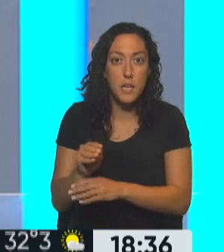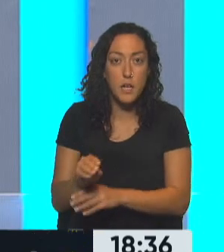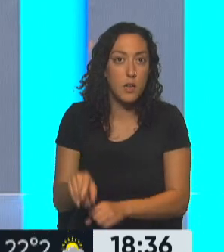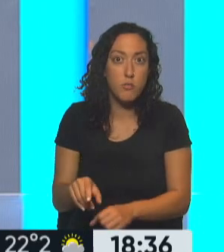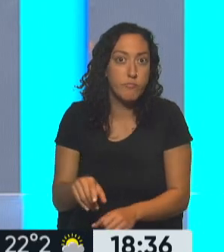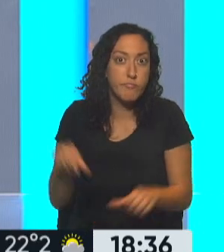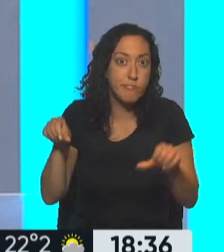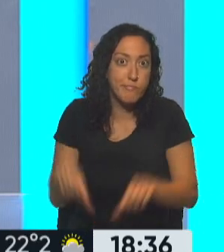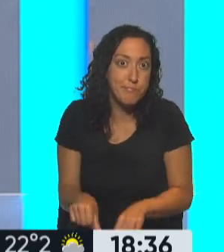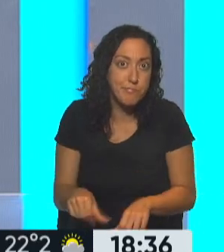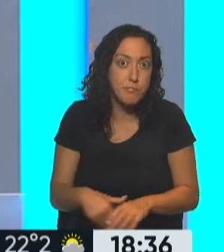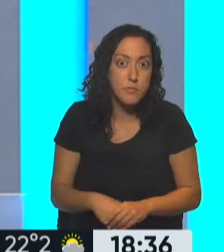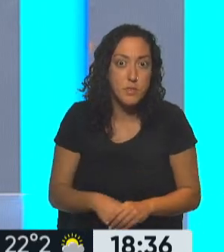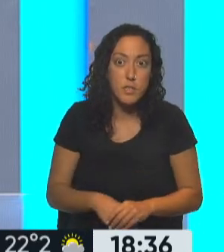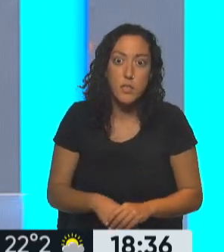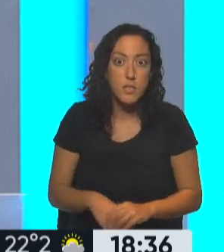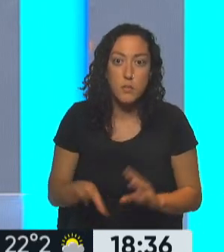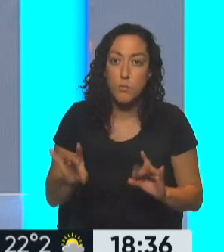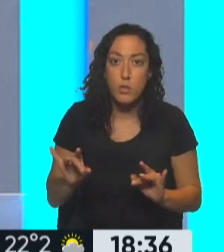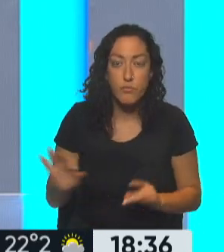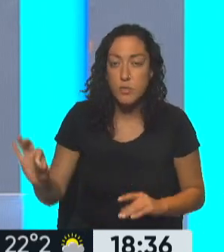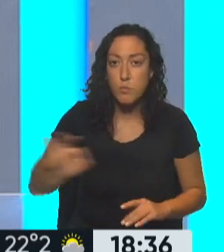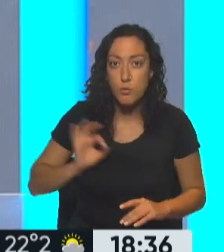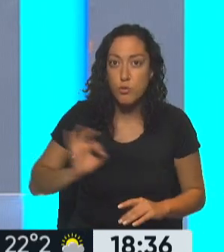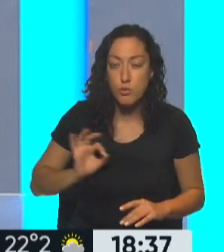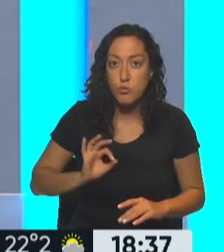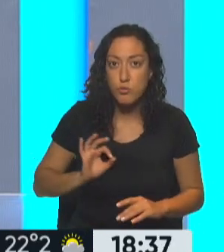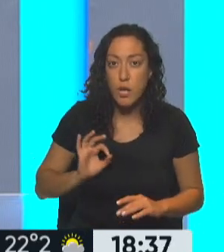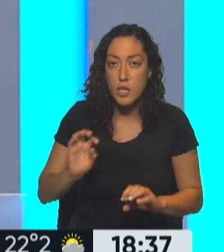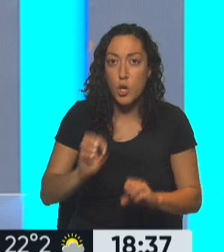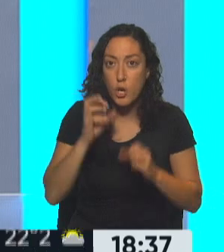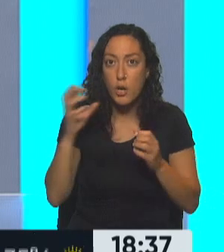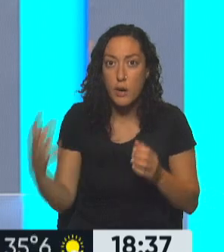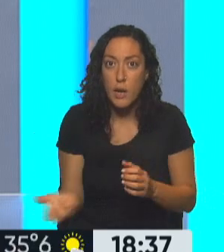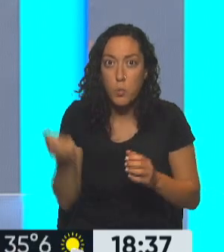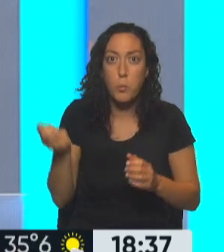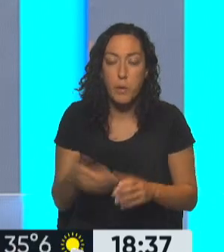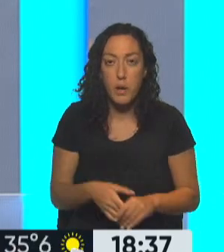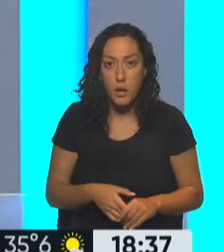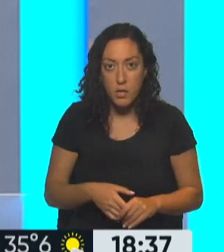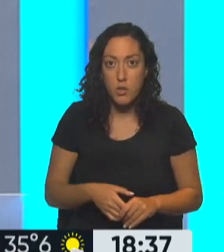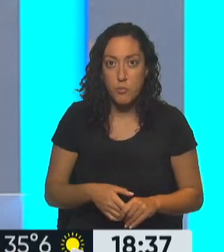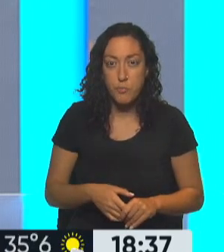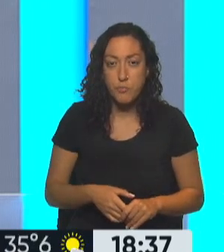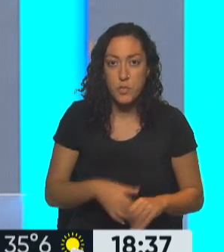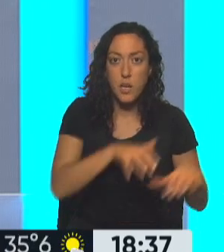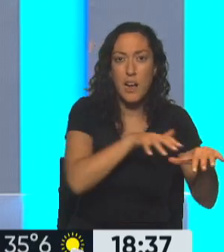mantenerlo. Y costó muchos años recuperar lo que se había perdido. Y hay un montón de